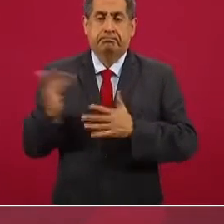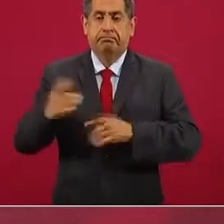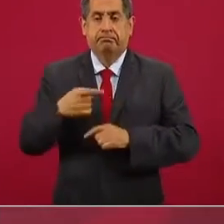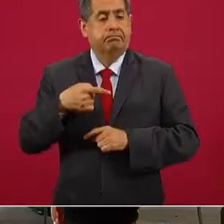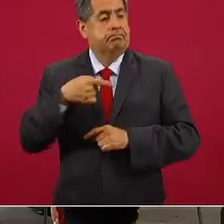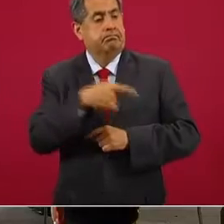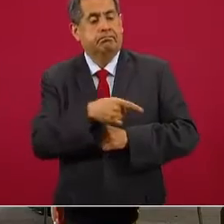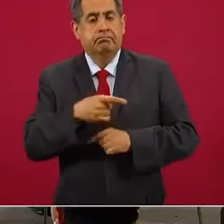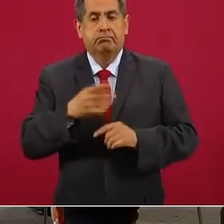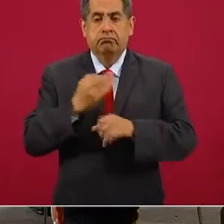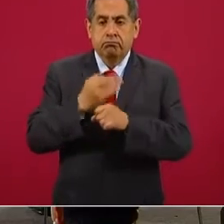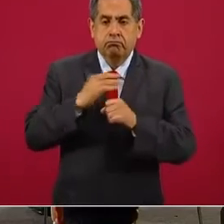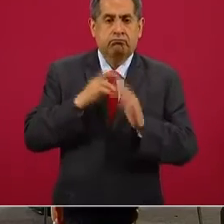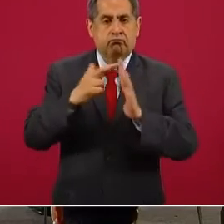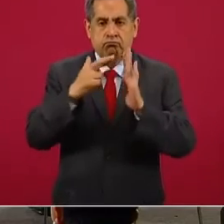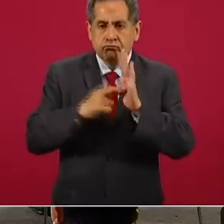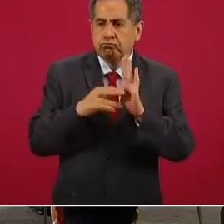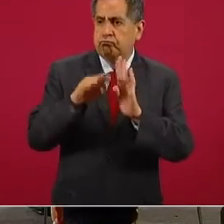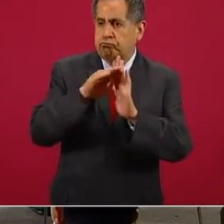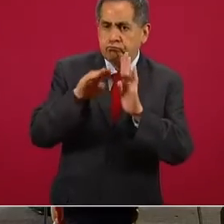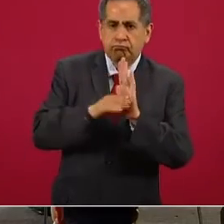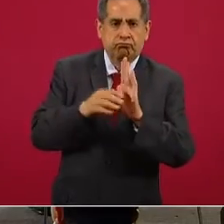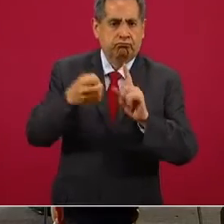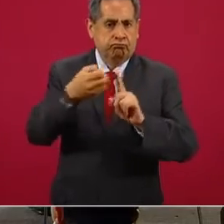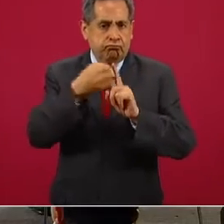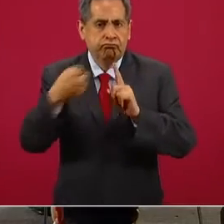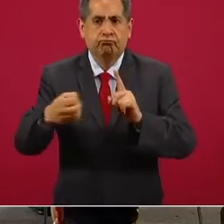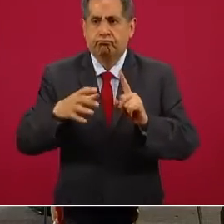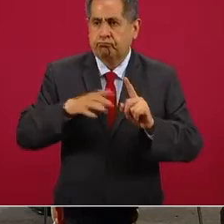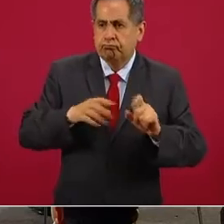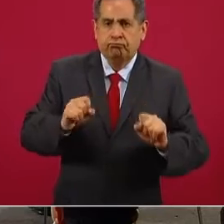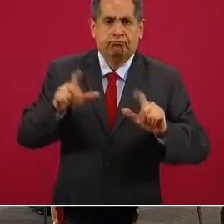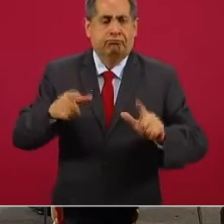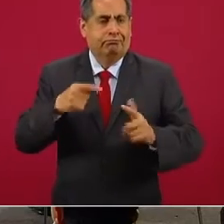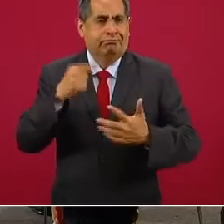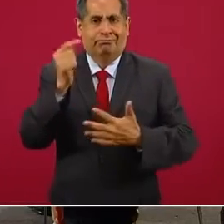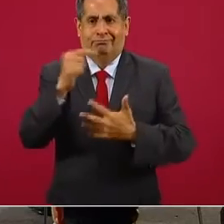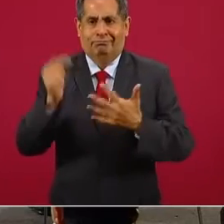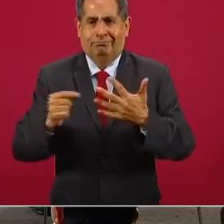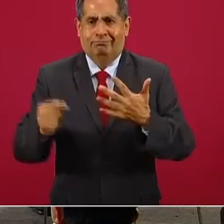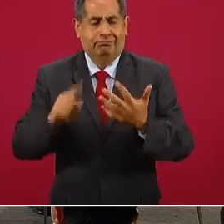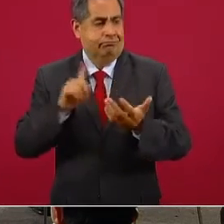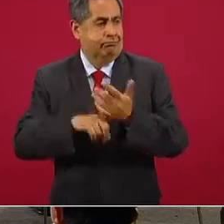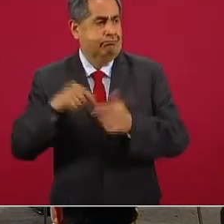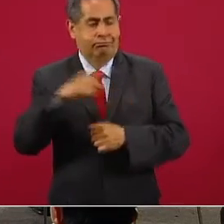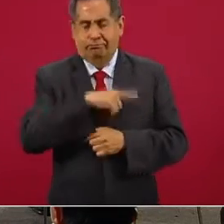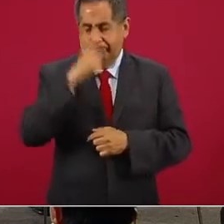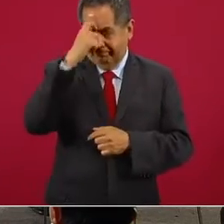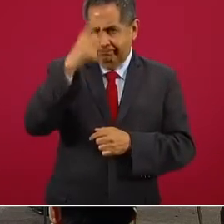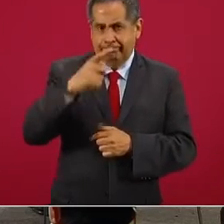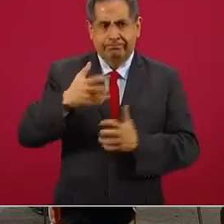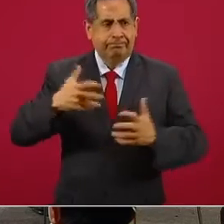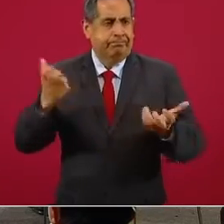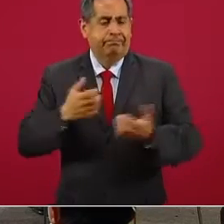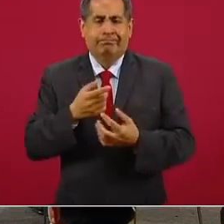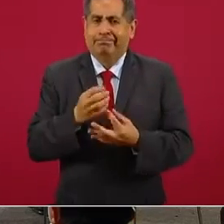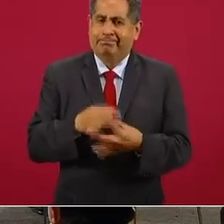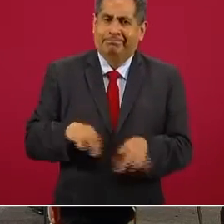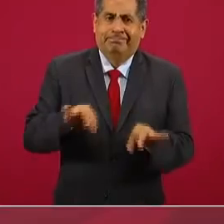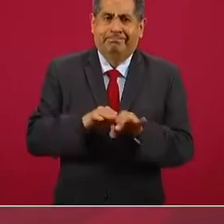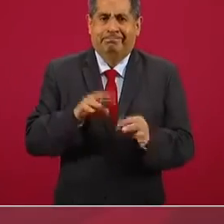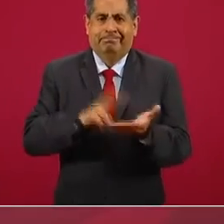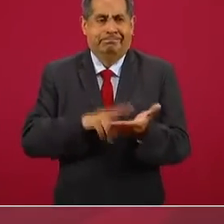tenemos protocolos, tenemos mecanismos, tenemos plataformas que en un momento de pandemia han sido